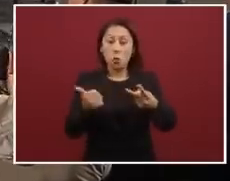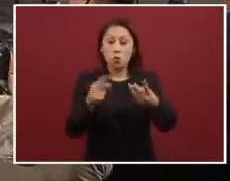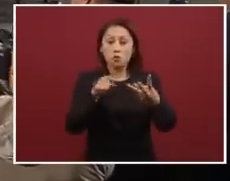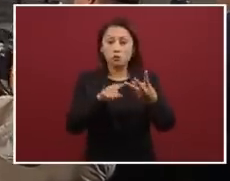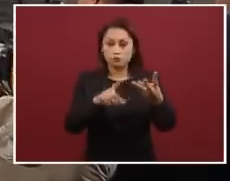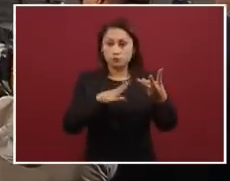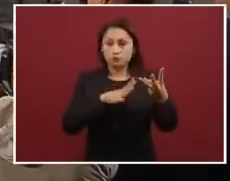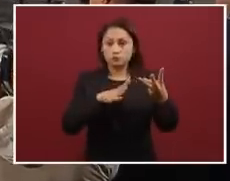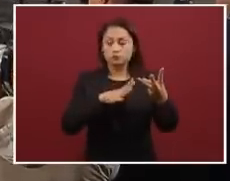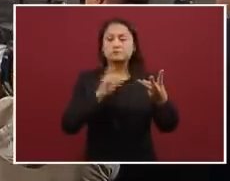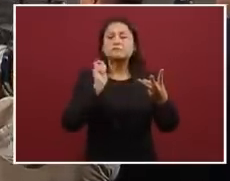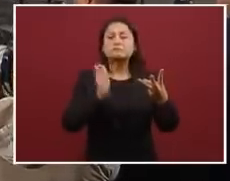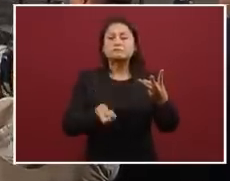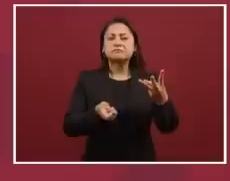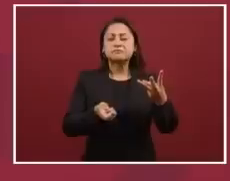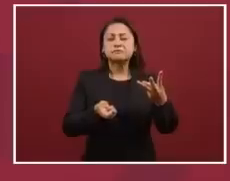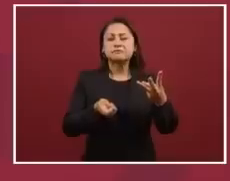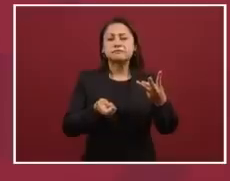Una economía